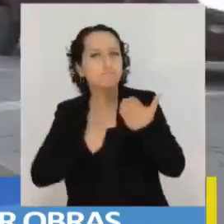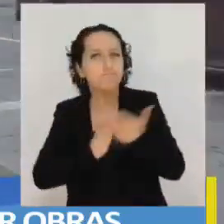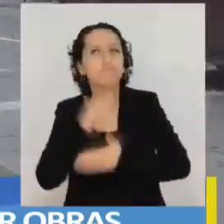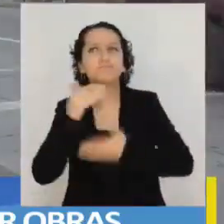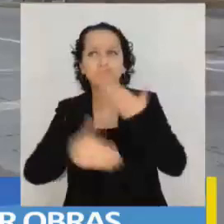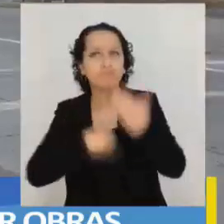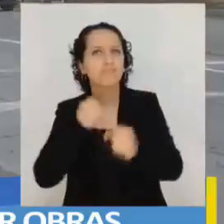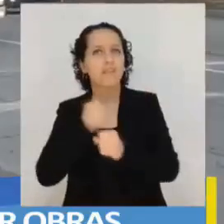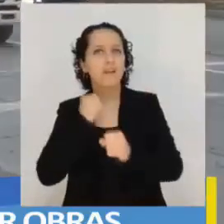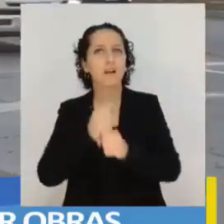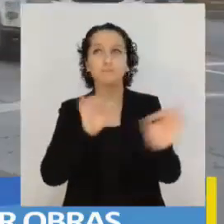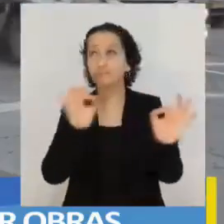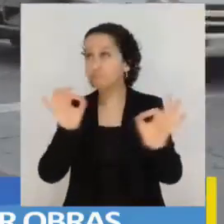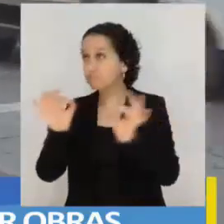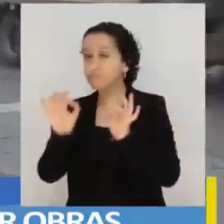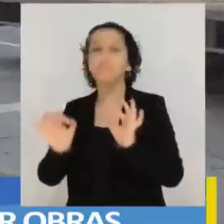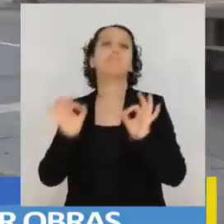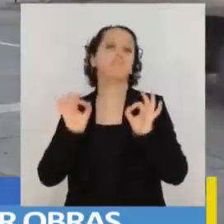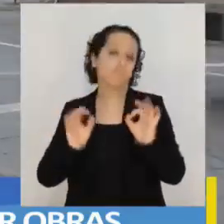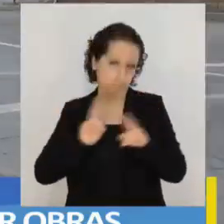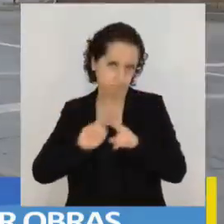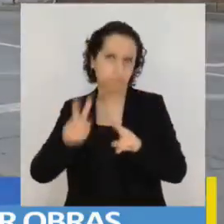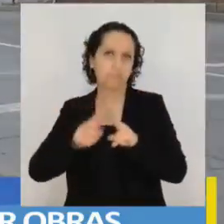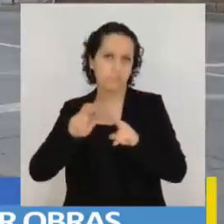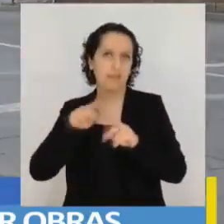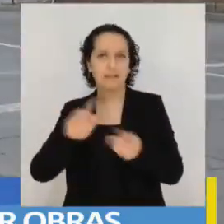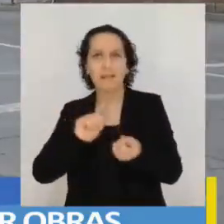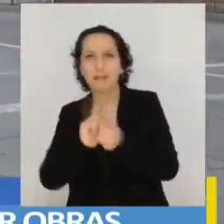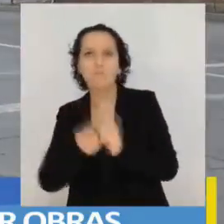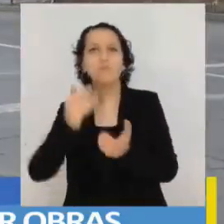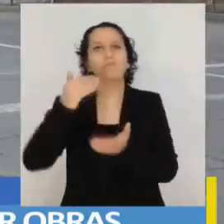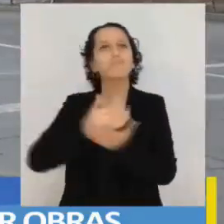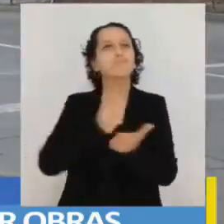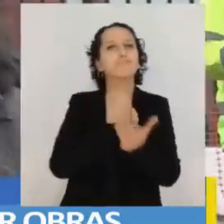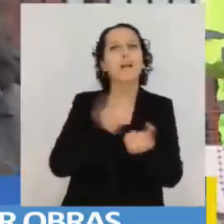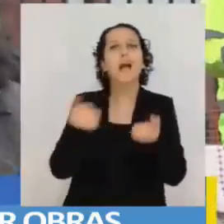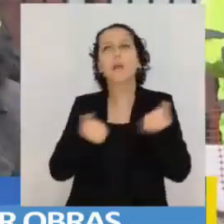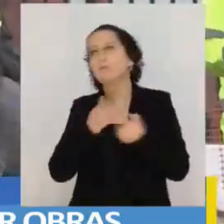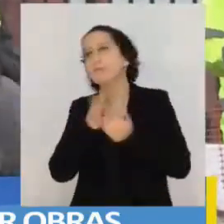constatar que todo estuviera listo para implementar dichos cambios.